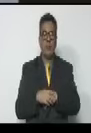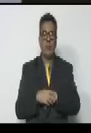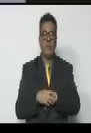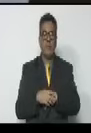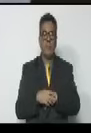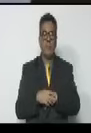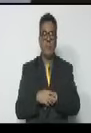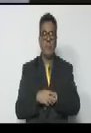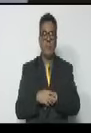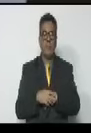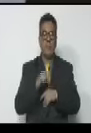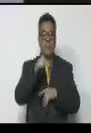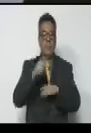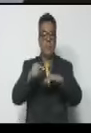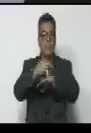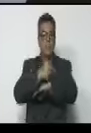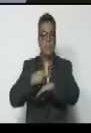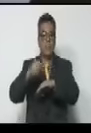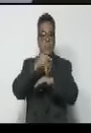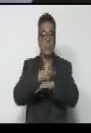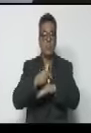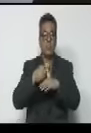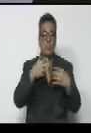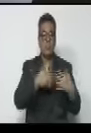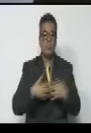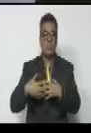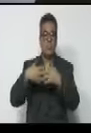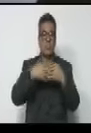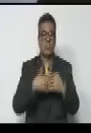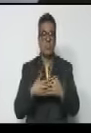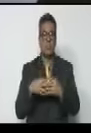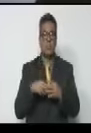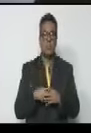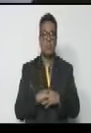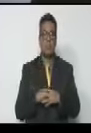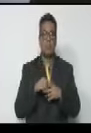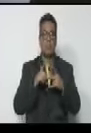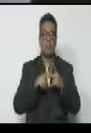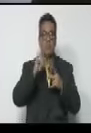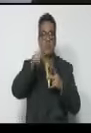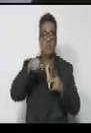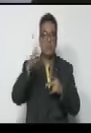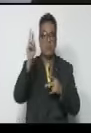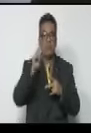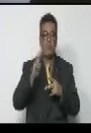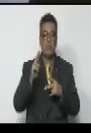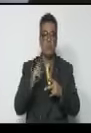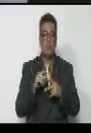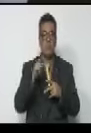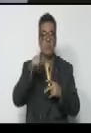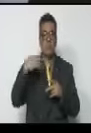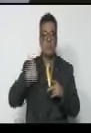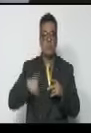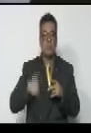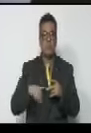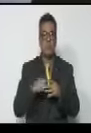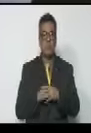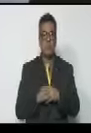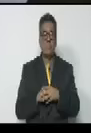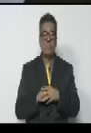delincuencial de los gobiernos de los Estados Unidos de América y de la República